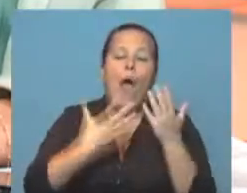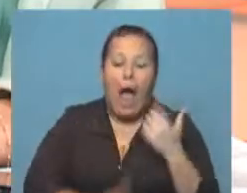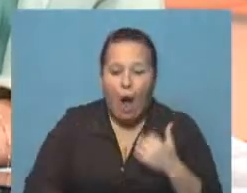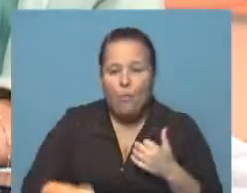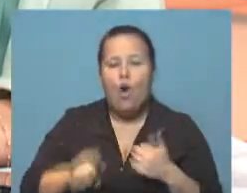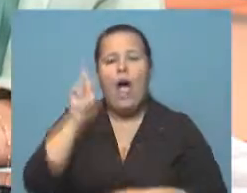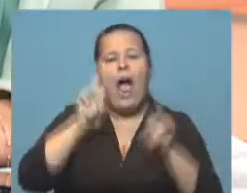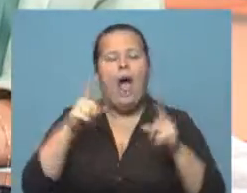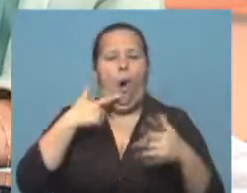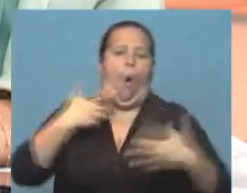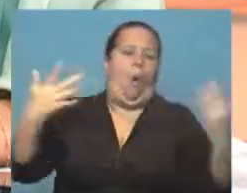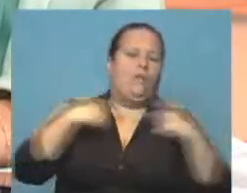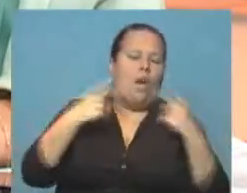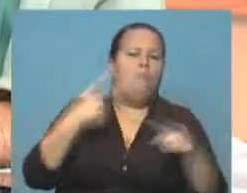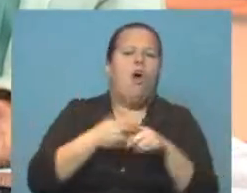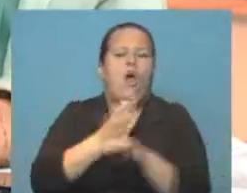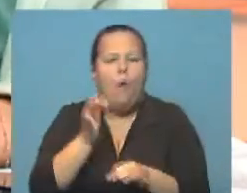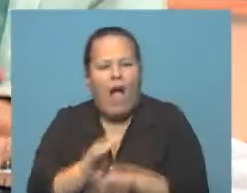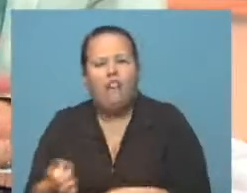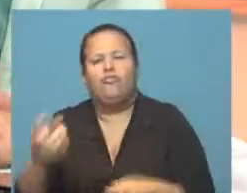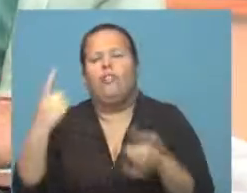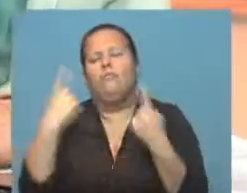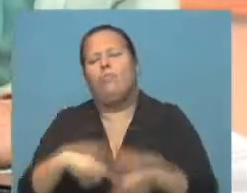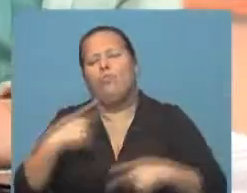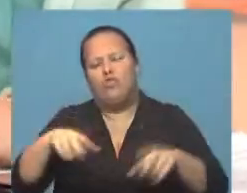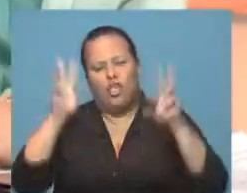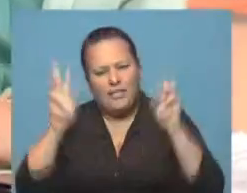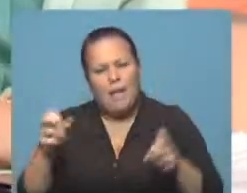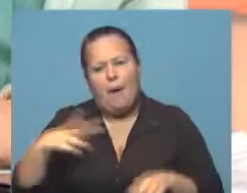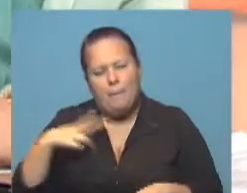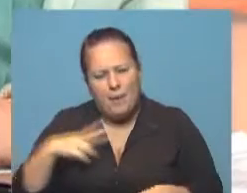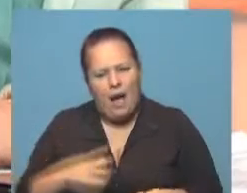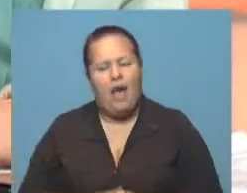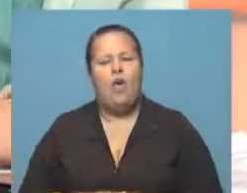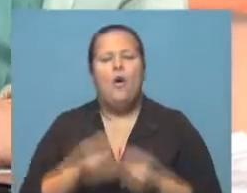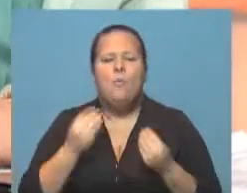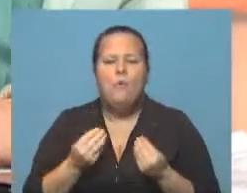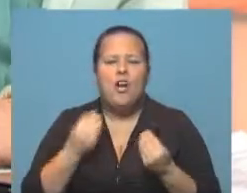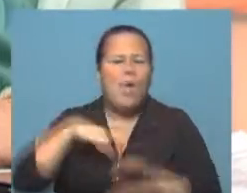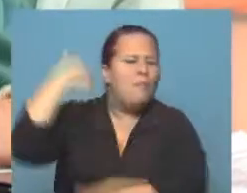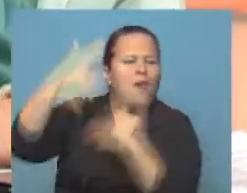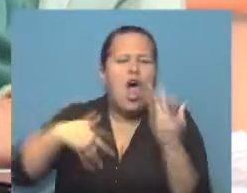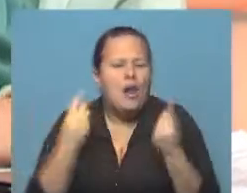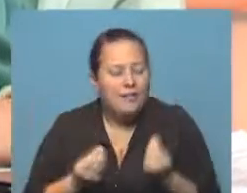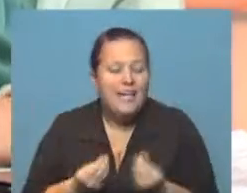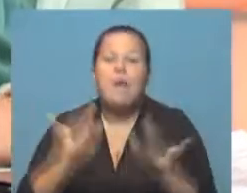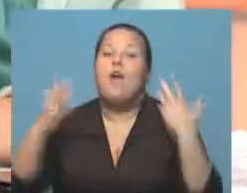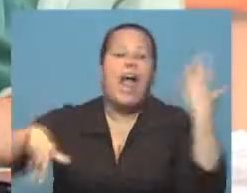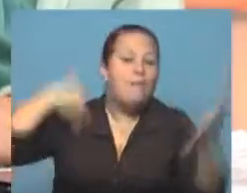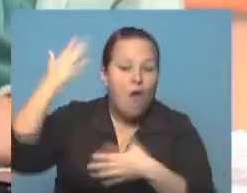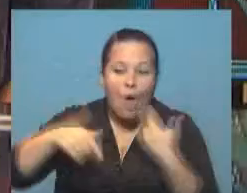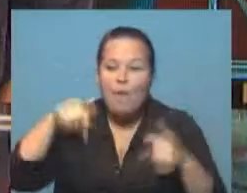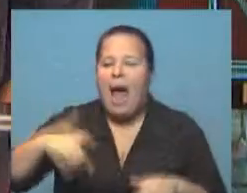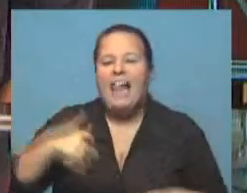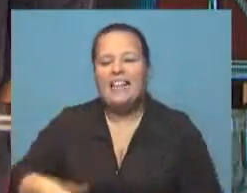hay mucha gente que se escandaliza por educación, por tantos temas personales. ¿Por qué comenzar con el escándalo? Porque el escándalo en este